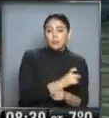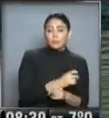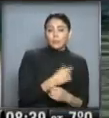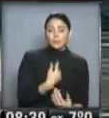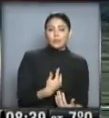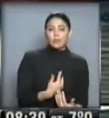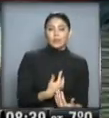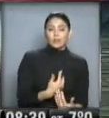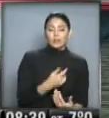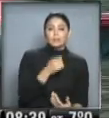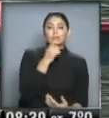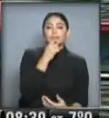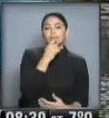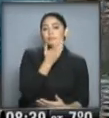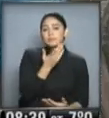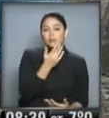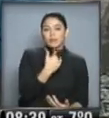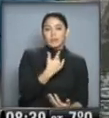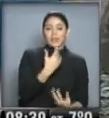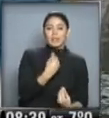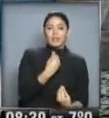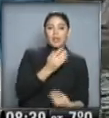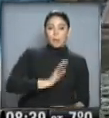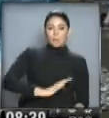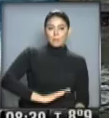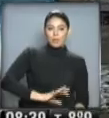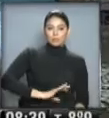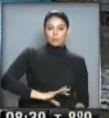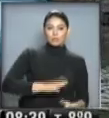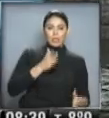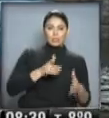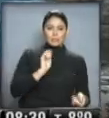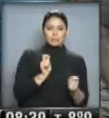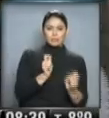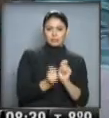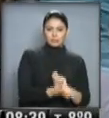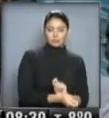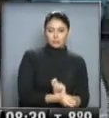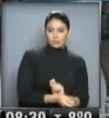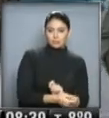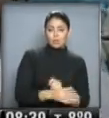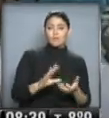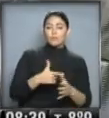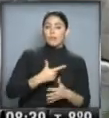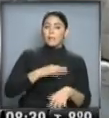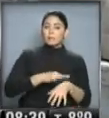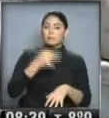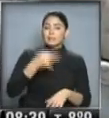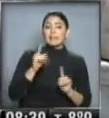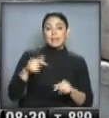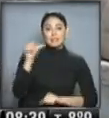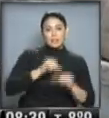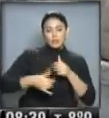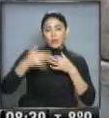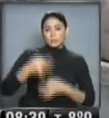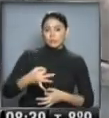digamos en por lo menos en alterar el ciclo menstrual de la mujer y repito médicamente y científicamente